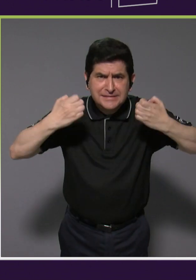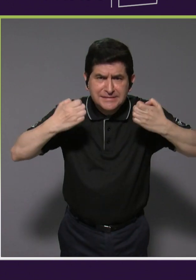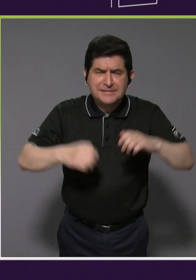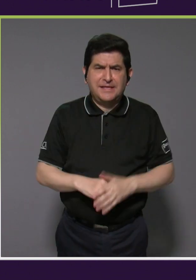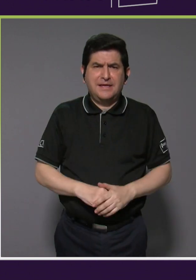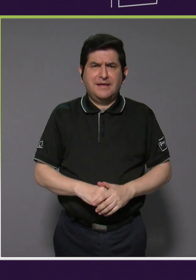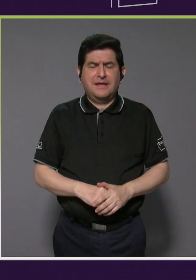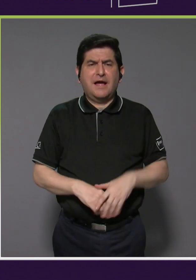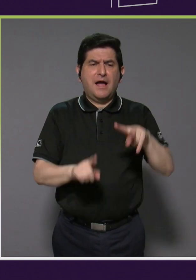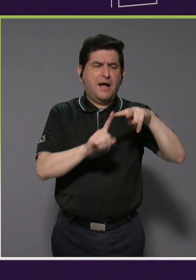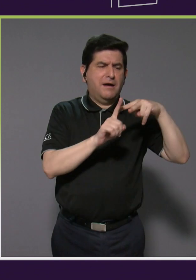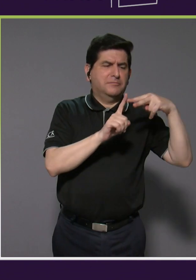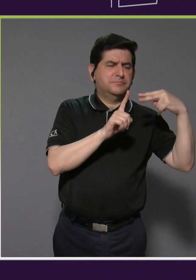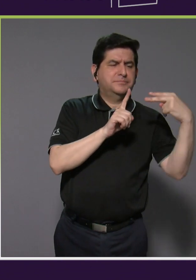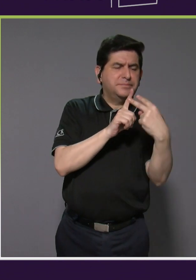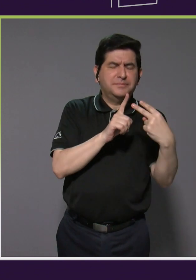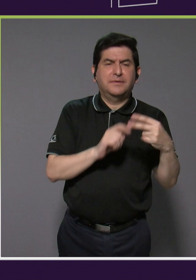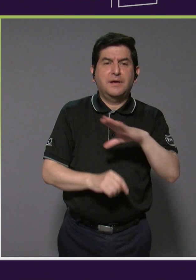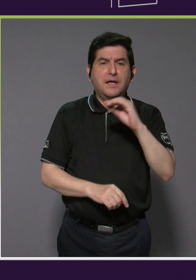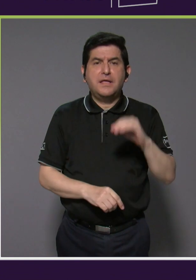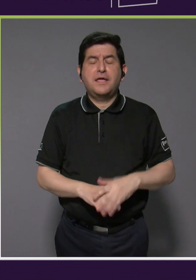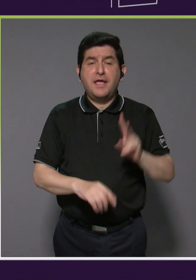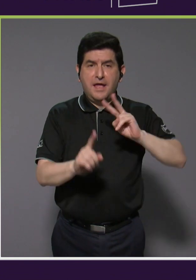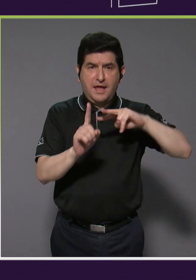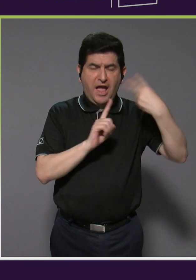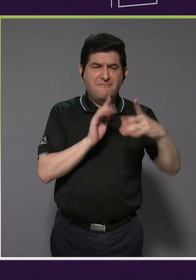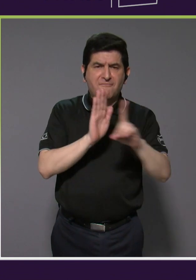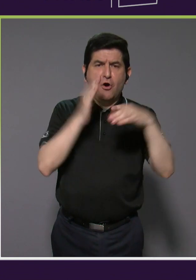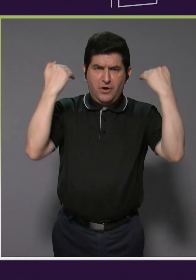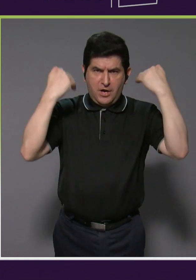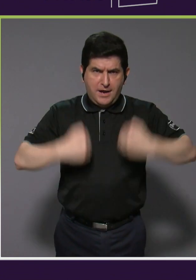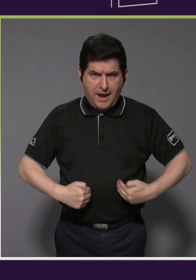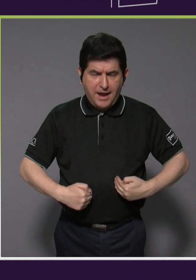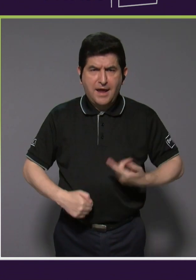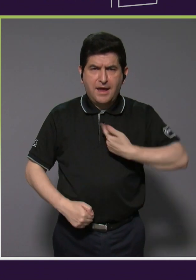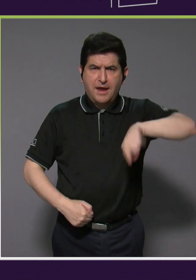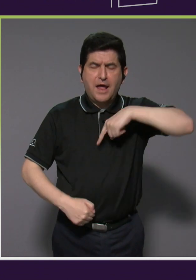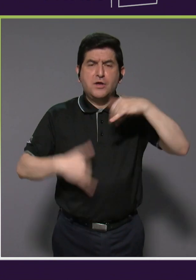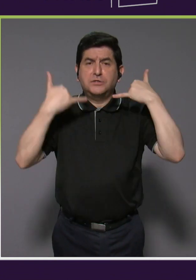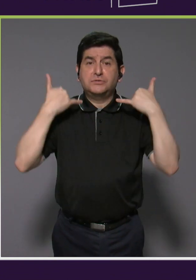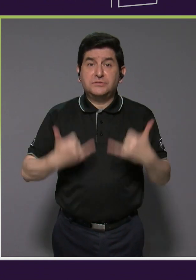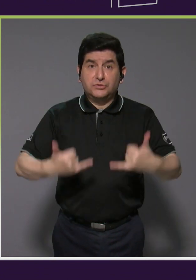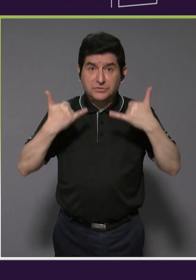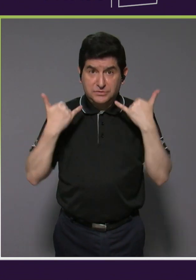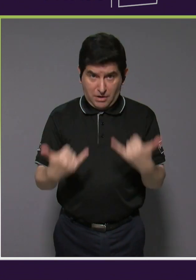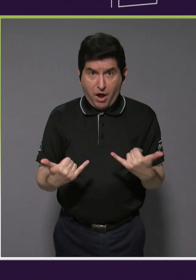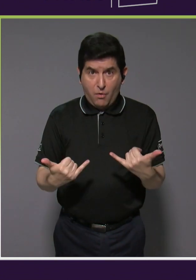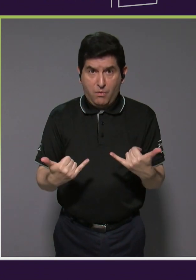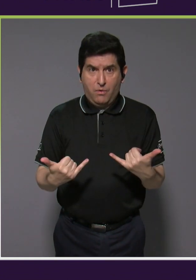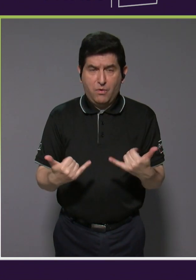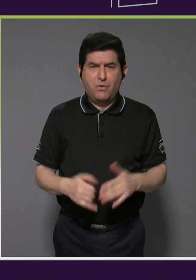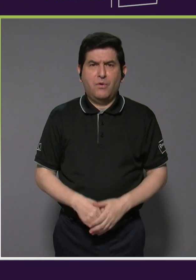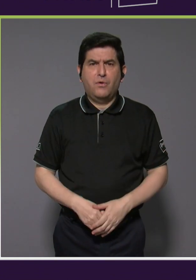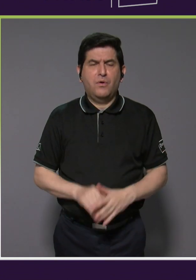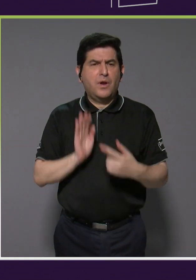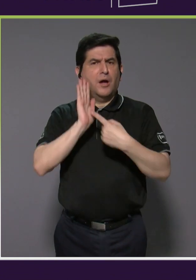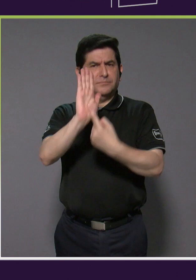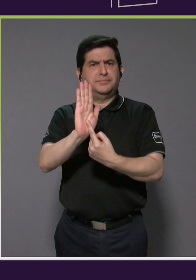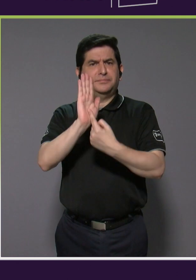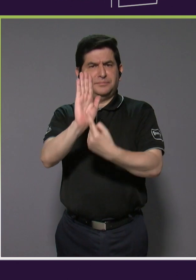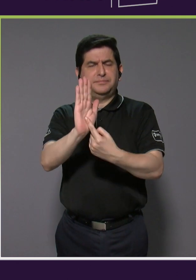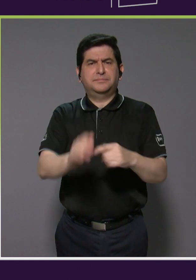entre los paradigmas, ¿verdad? Y cuál es el enfoque de derechos humanos que estamos ahorita dando a